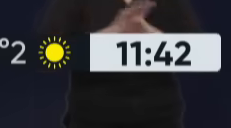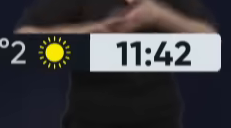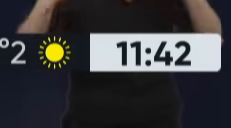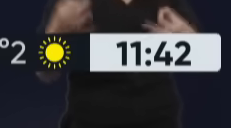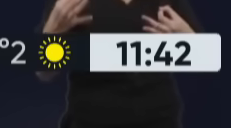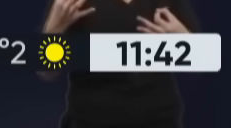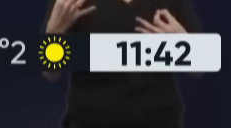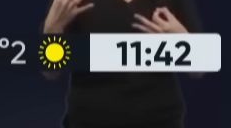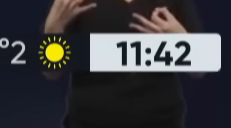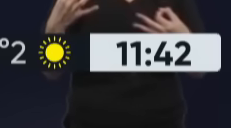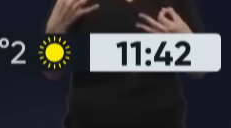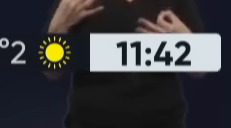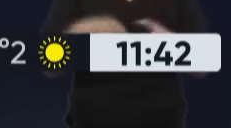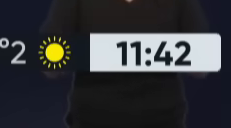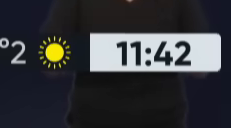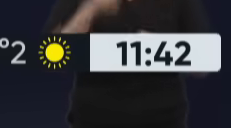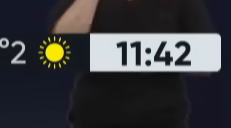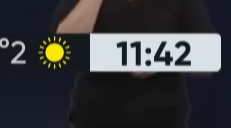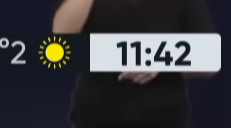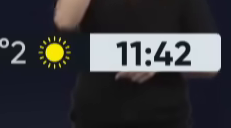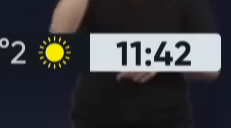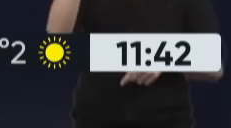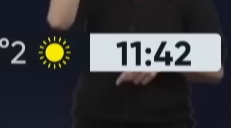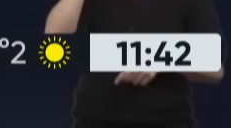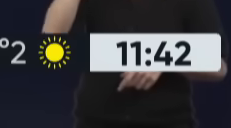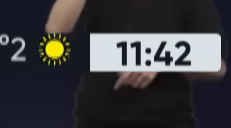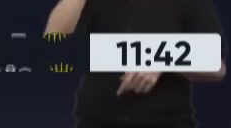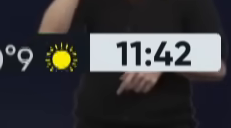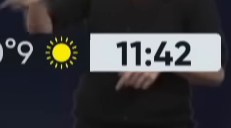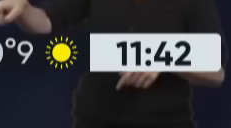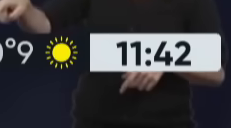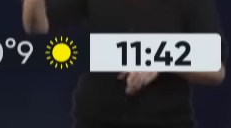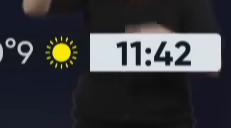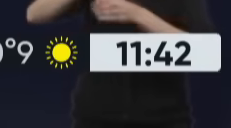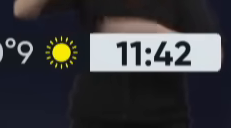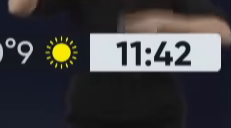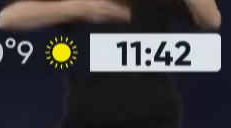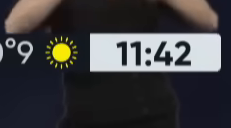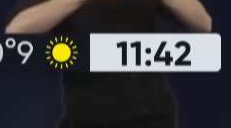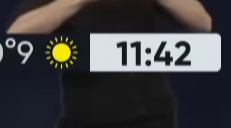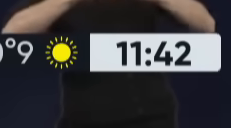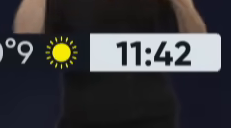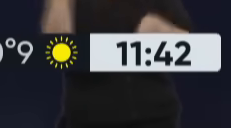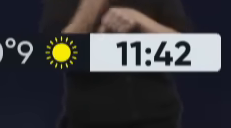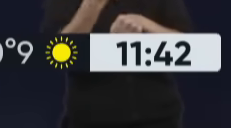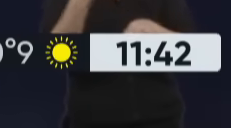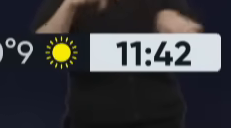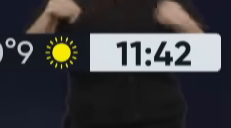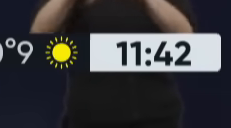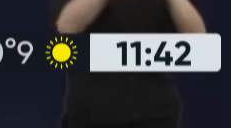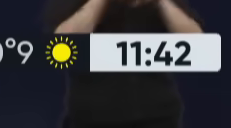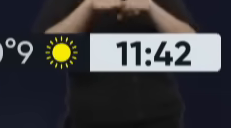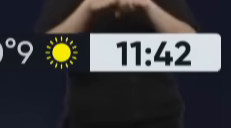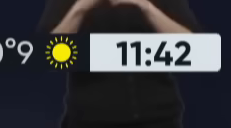nivel nacional. El Garraham hoy tiene equilibrio en sus cuentas, tiene equilibrio financiero y sus